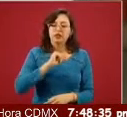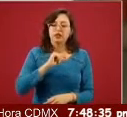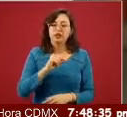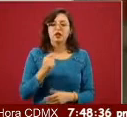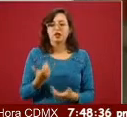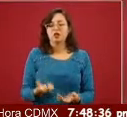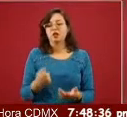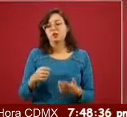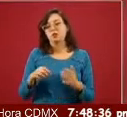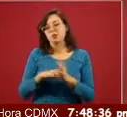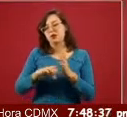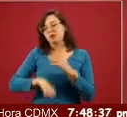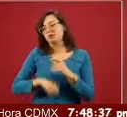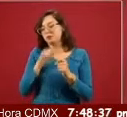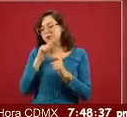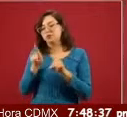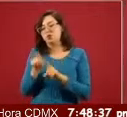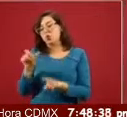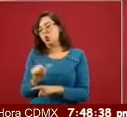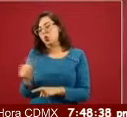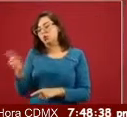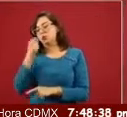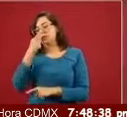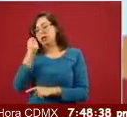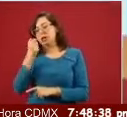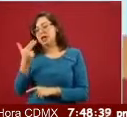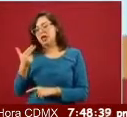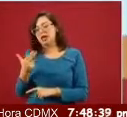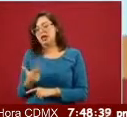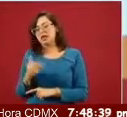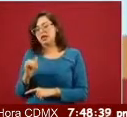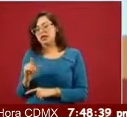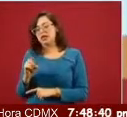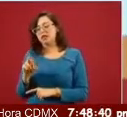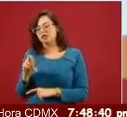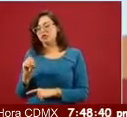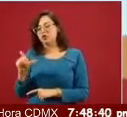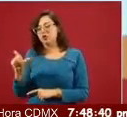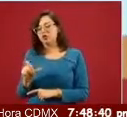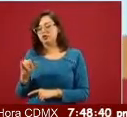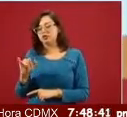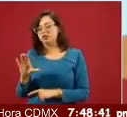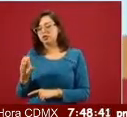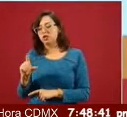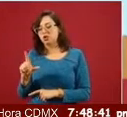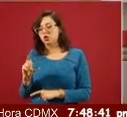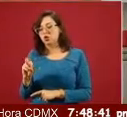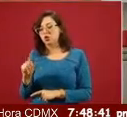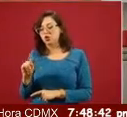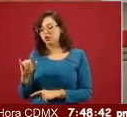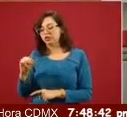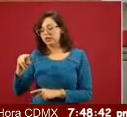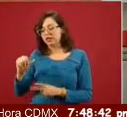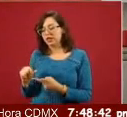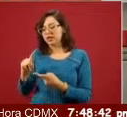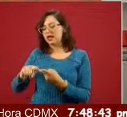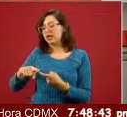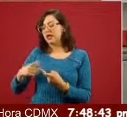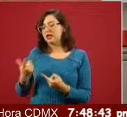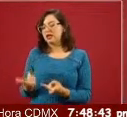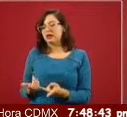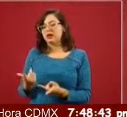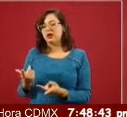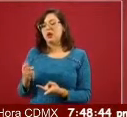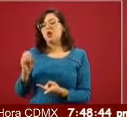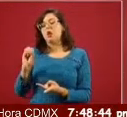con la hidroxicloroquina. Recordarán que al principio pareció la gran solución, o la cloroquina o la